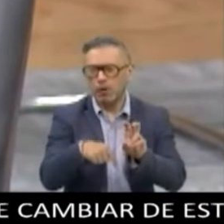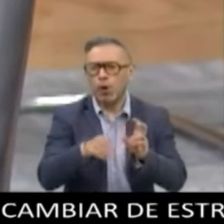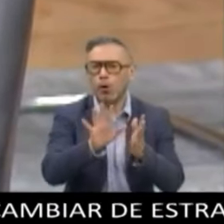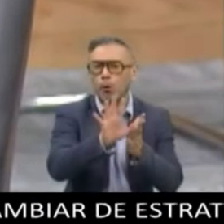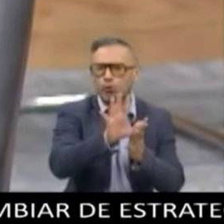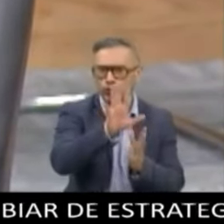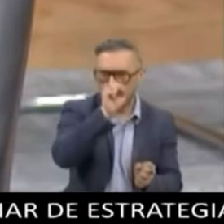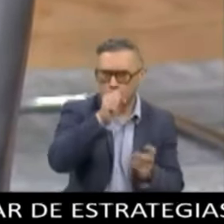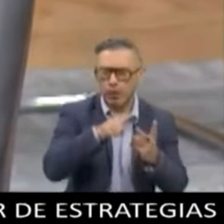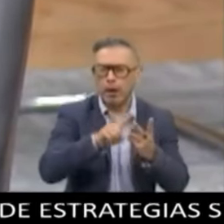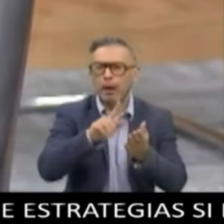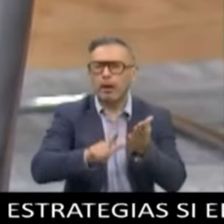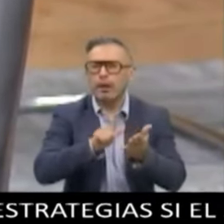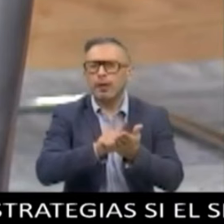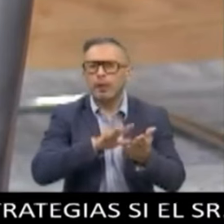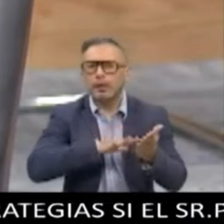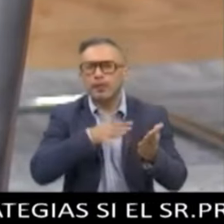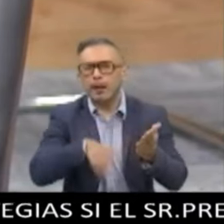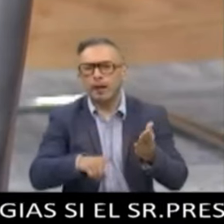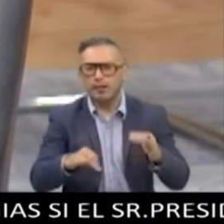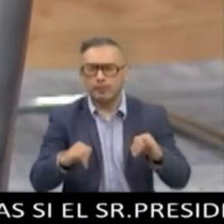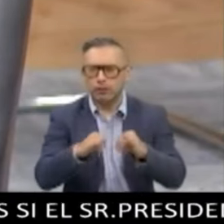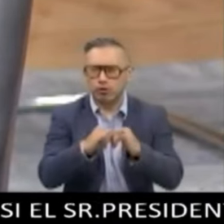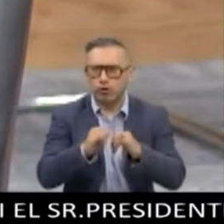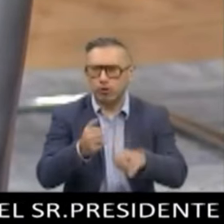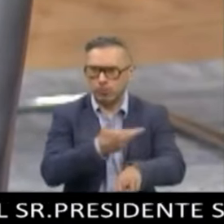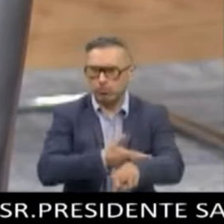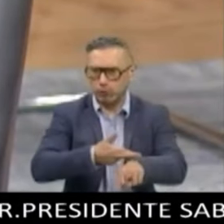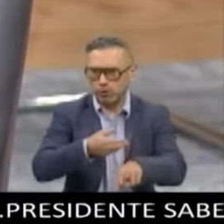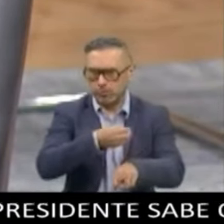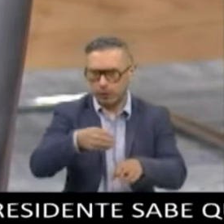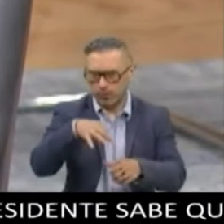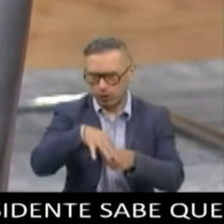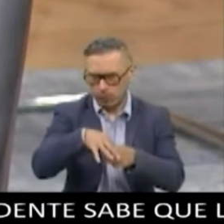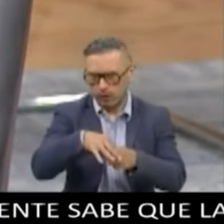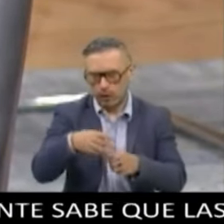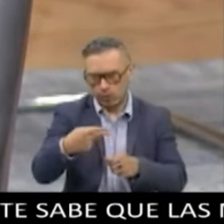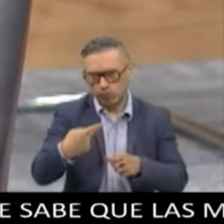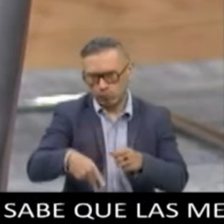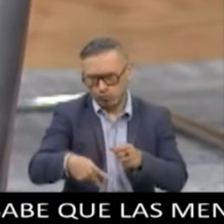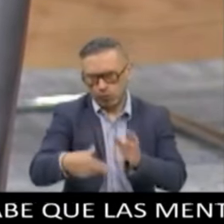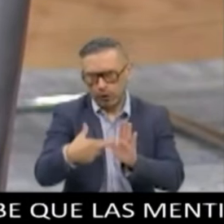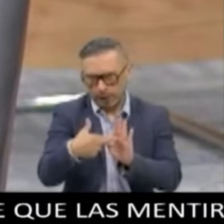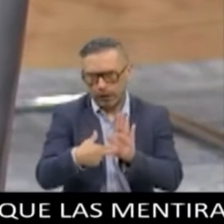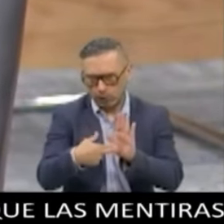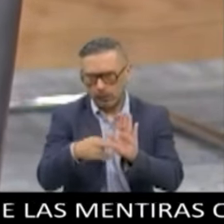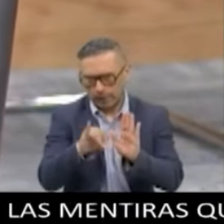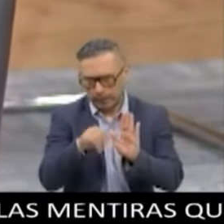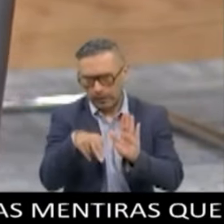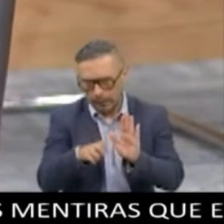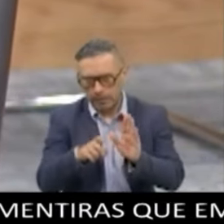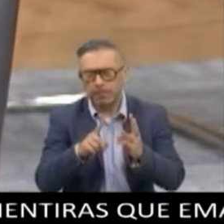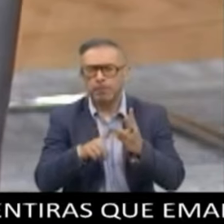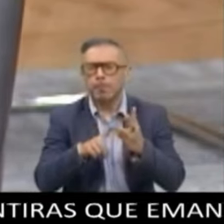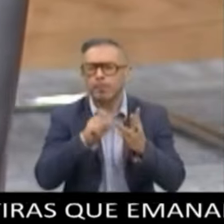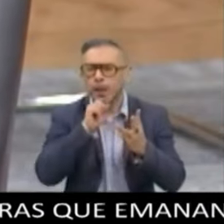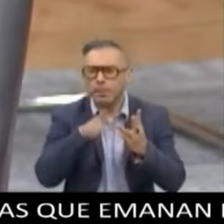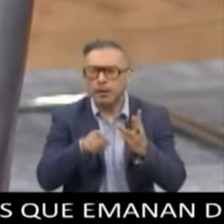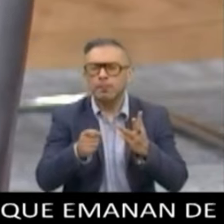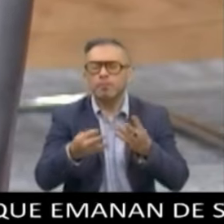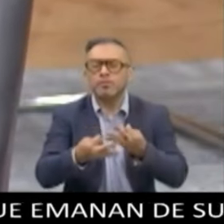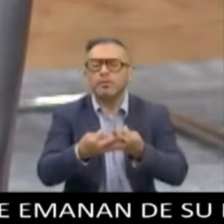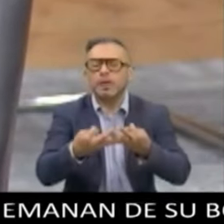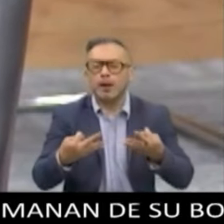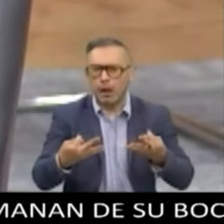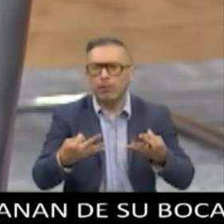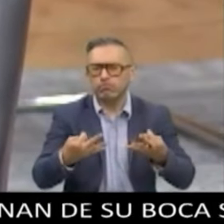y Hoy iniciamos las deliberaciones en esa materia no quiere decir que no hayan alcanzado el